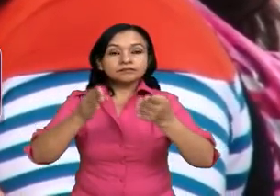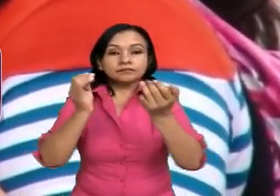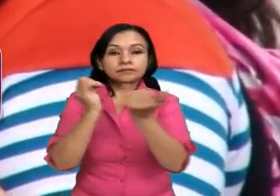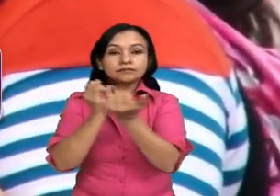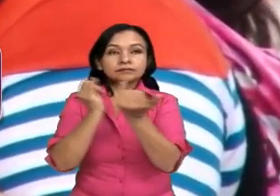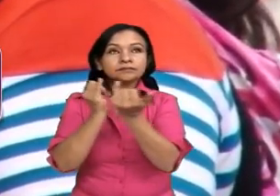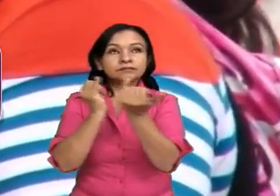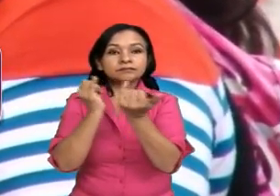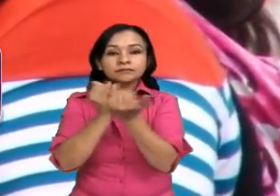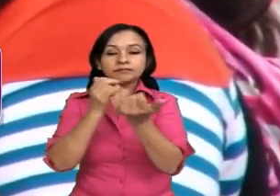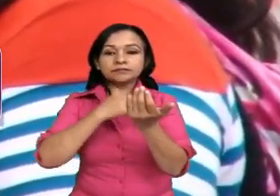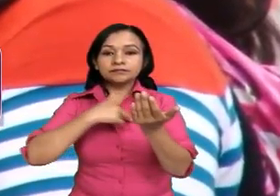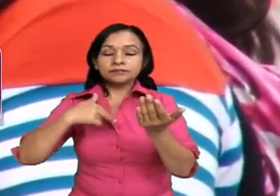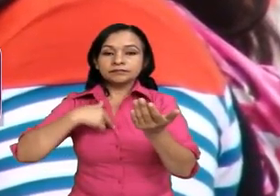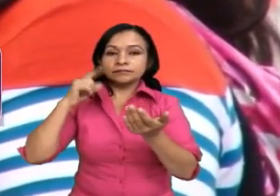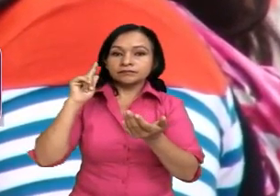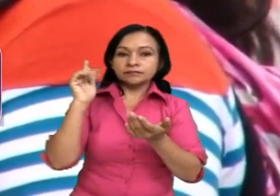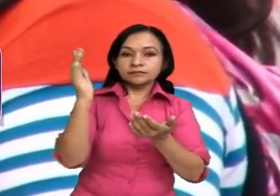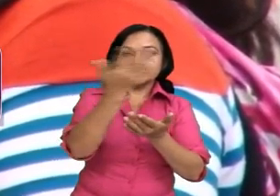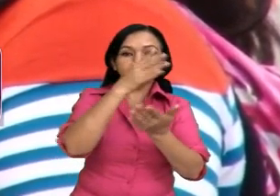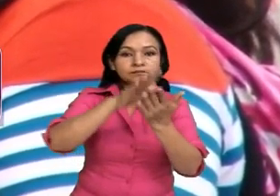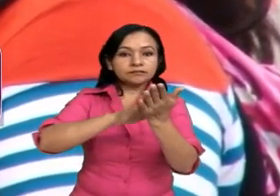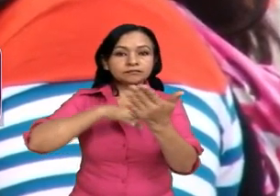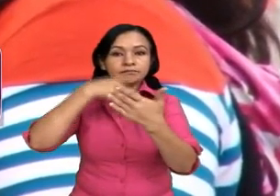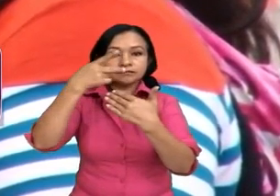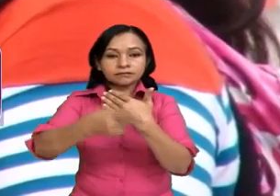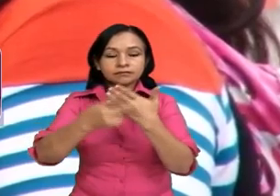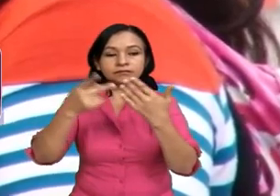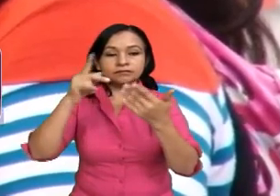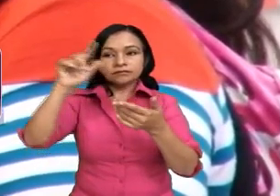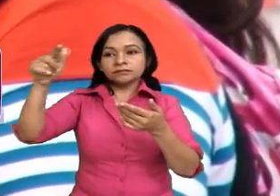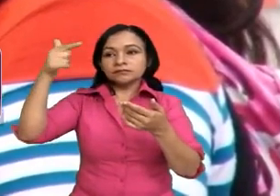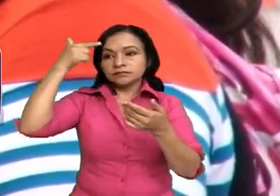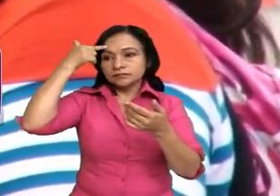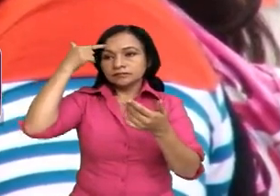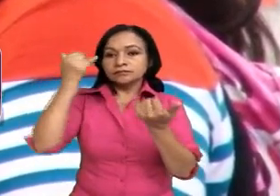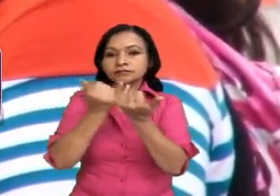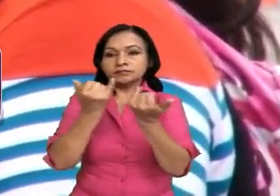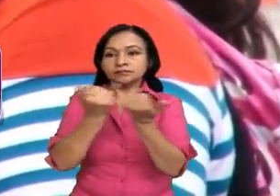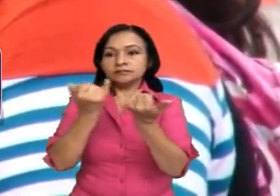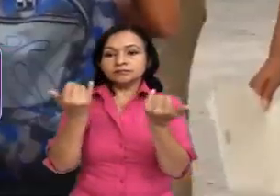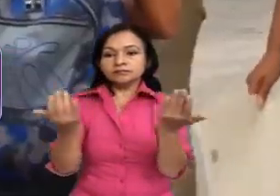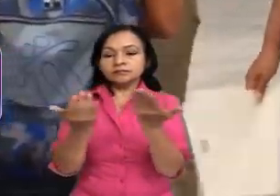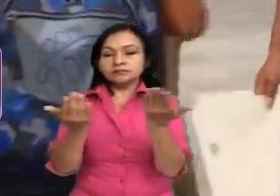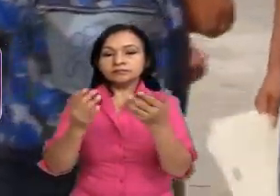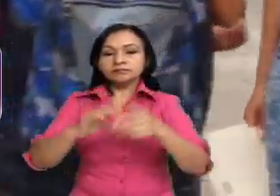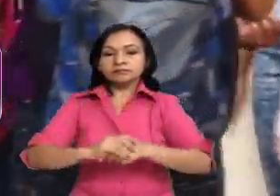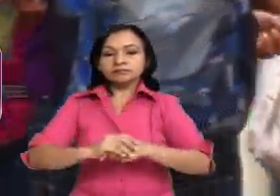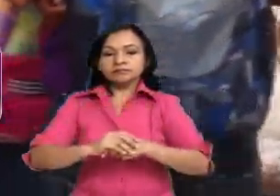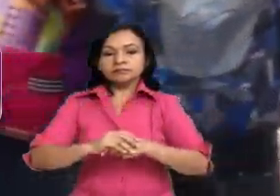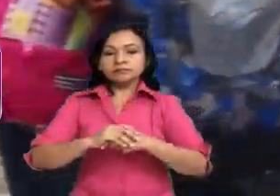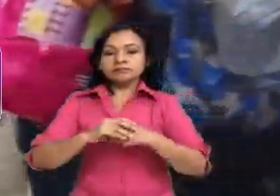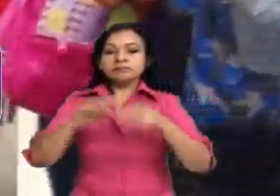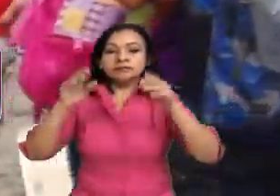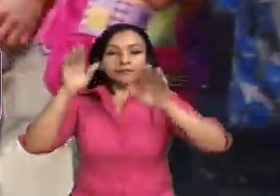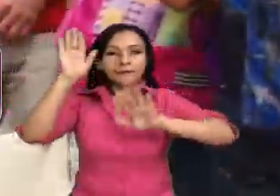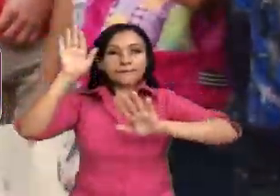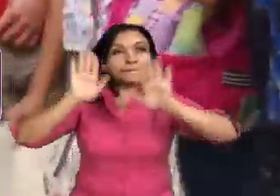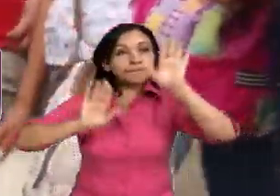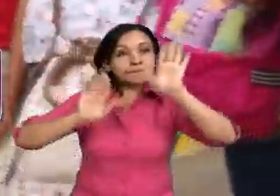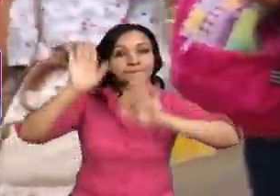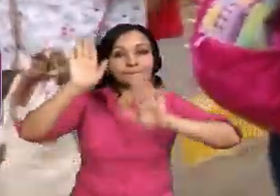Entonces, vemos en todos los programas y proyectos de nuestro gobierno, ¿sí?, que la participación